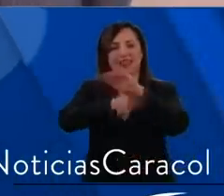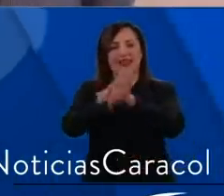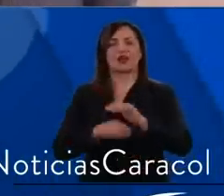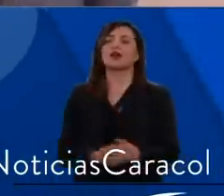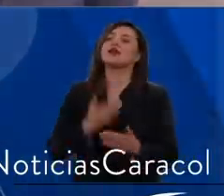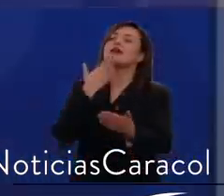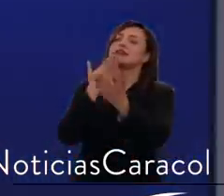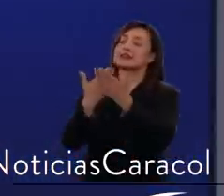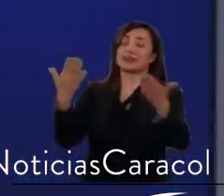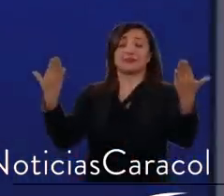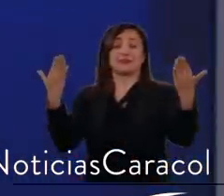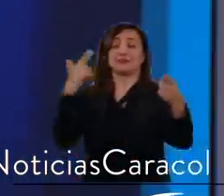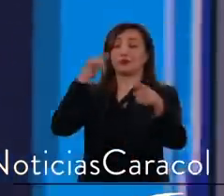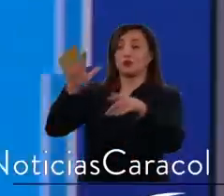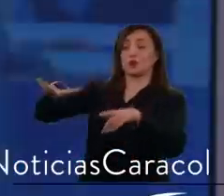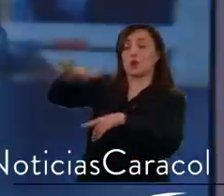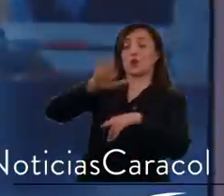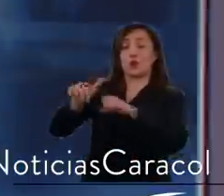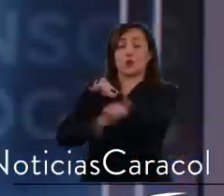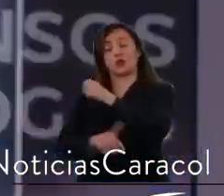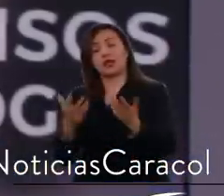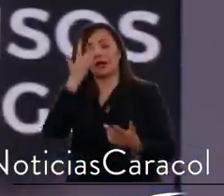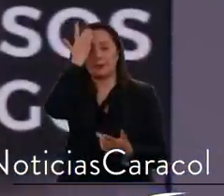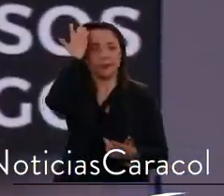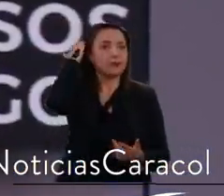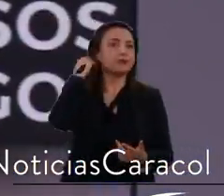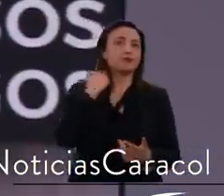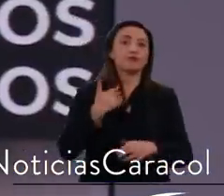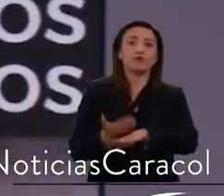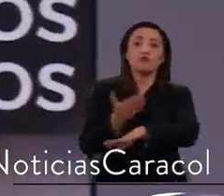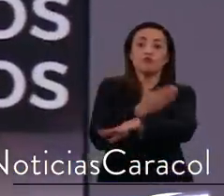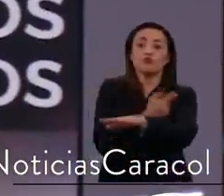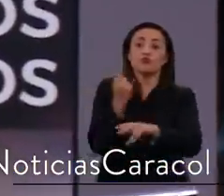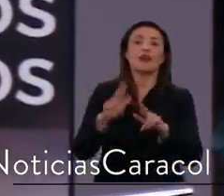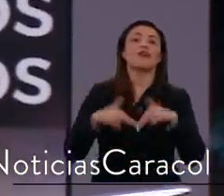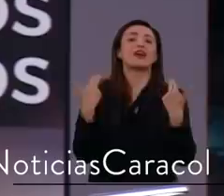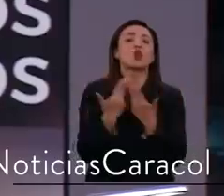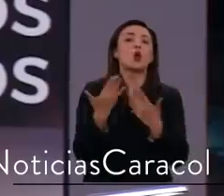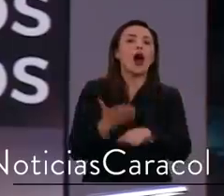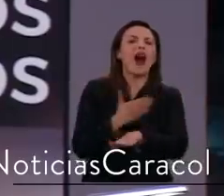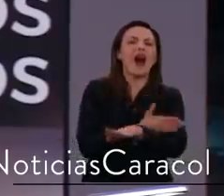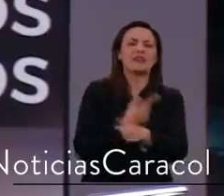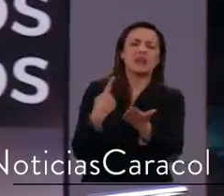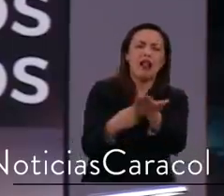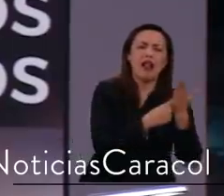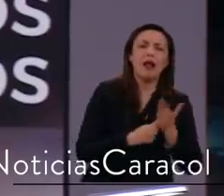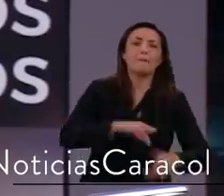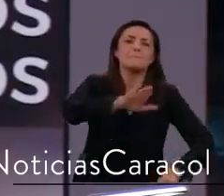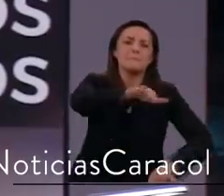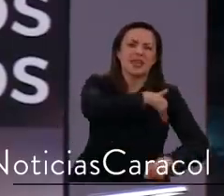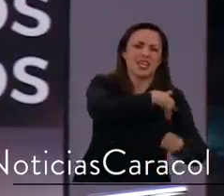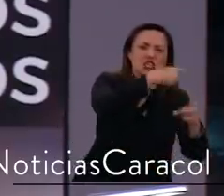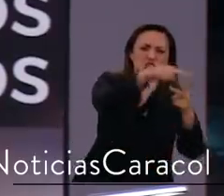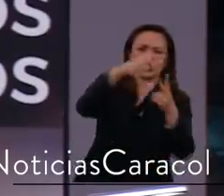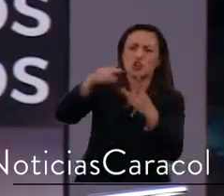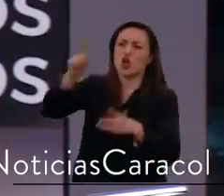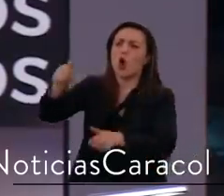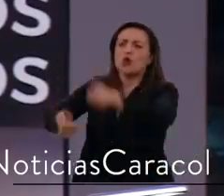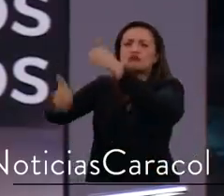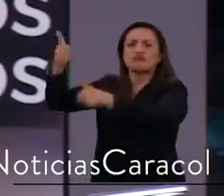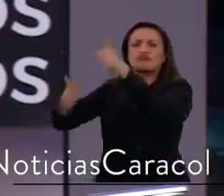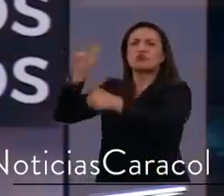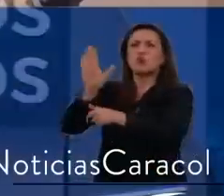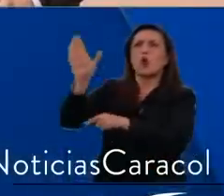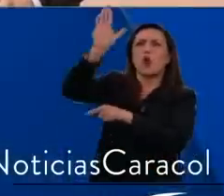Gracias, Jairo. Y terminó hace algunos minutos la reunión que sostuvieron el presidente Iván Duque y varios ministros con los gobernadores del país.